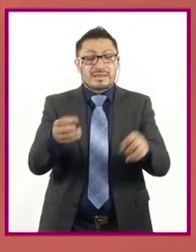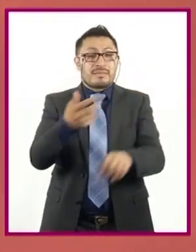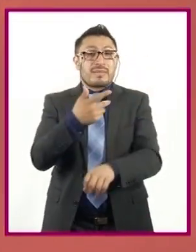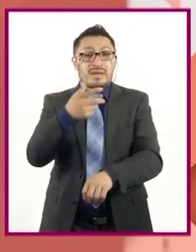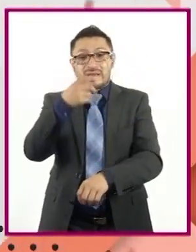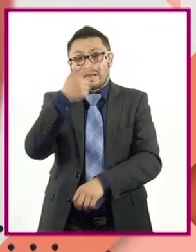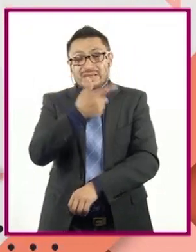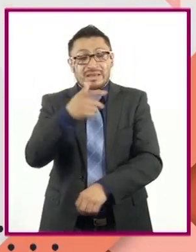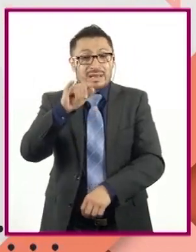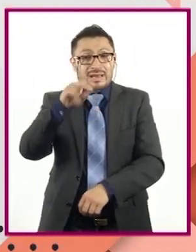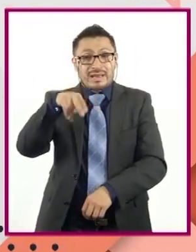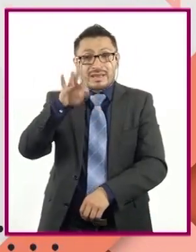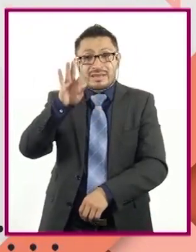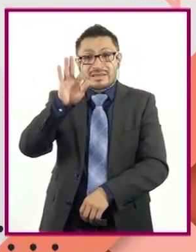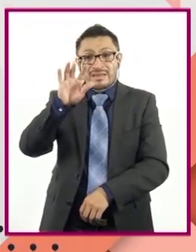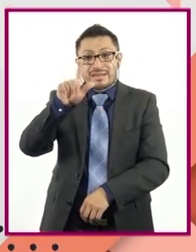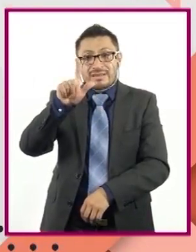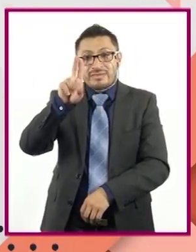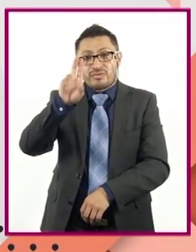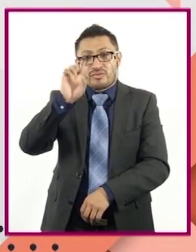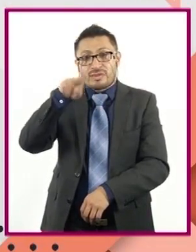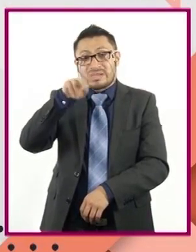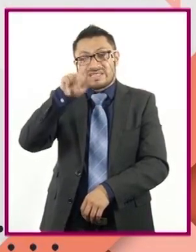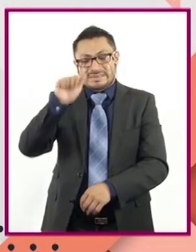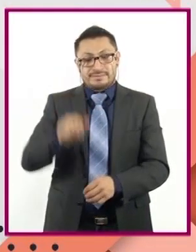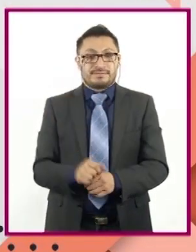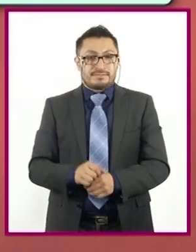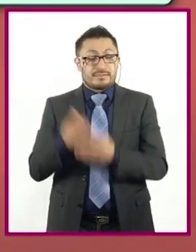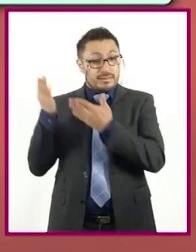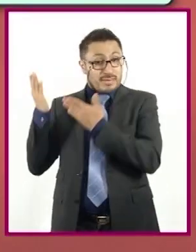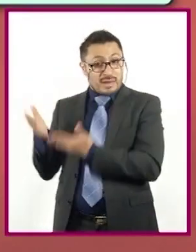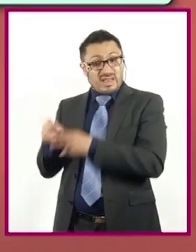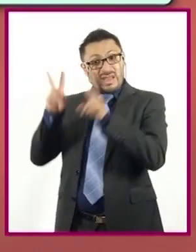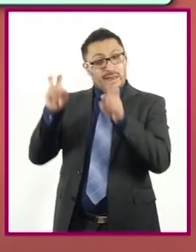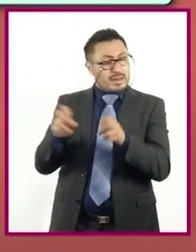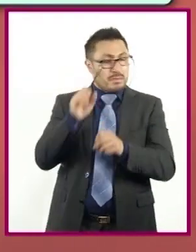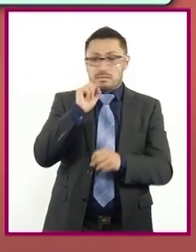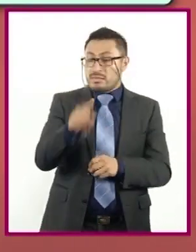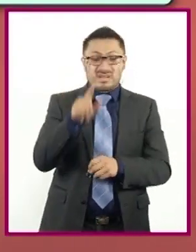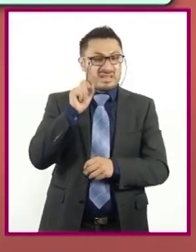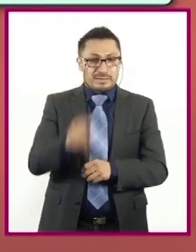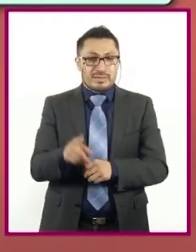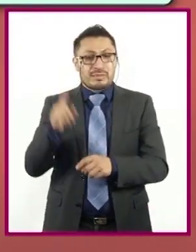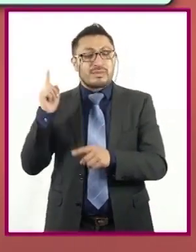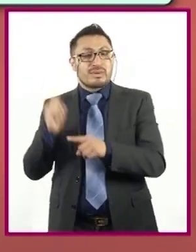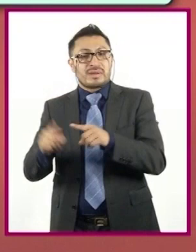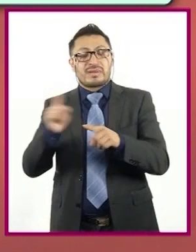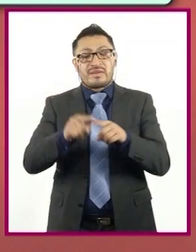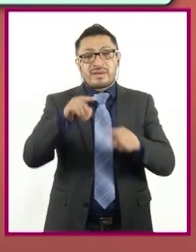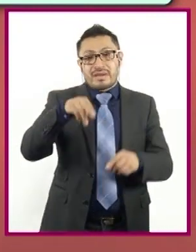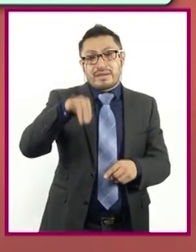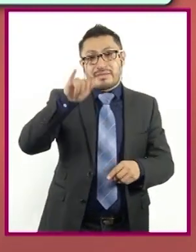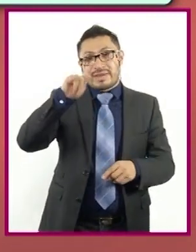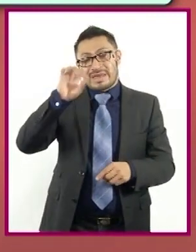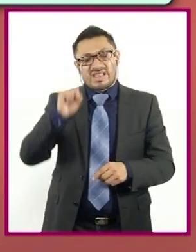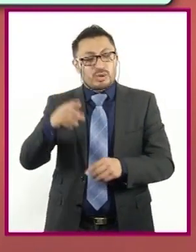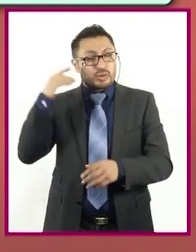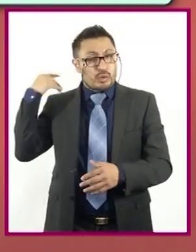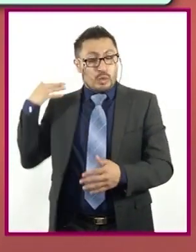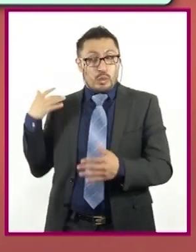la información de la ficha. Tema: influenza. Diversos mitos envuelven a la vacuna de la influenza desde hace